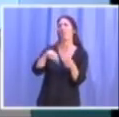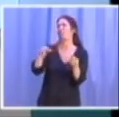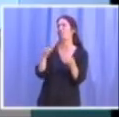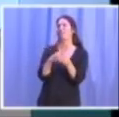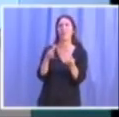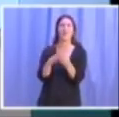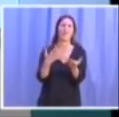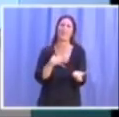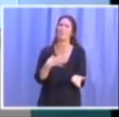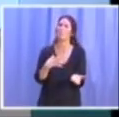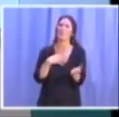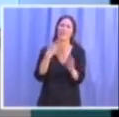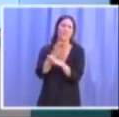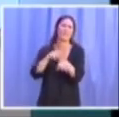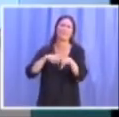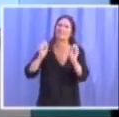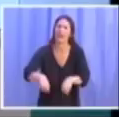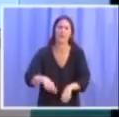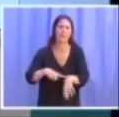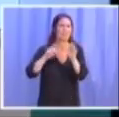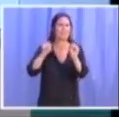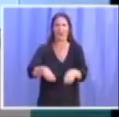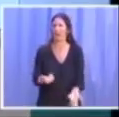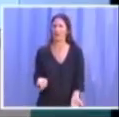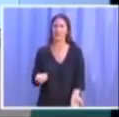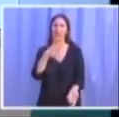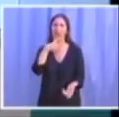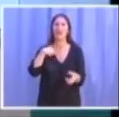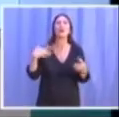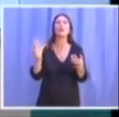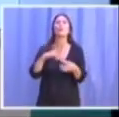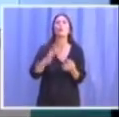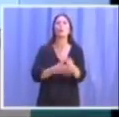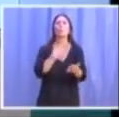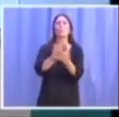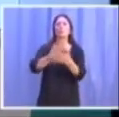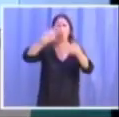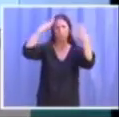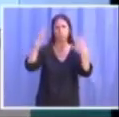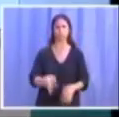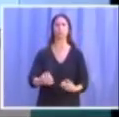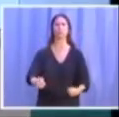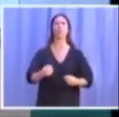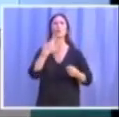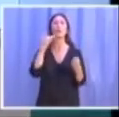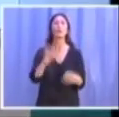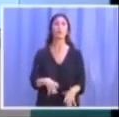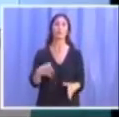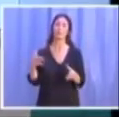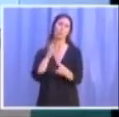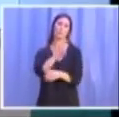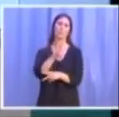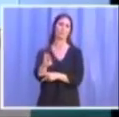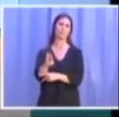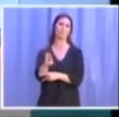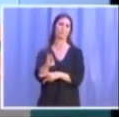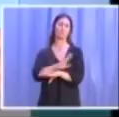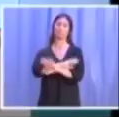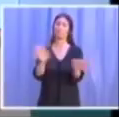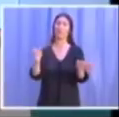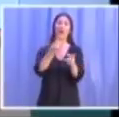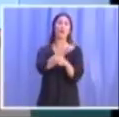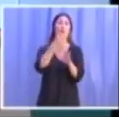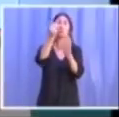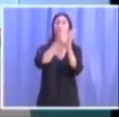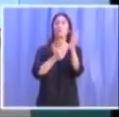no puede llegar tarde. ¿Quién es el único partido que ha dado aquí propuestas férreas y potentes? El Partido Popular. Y hay cuestiones que